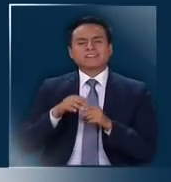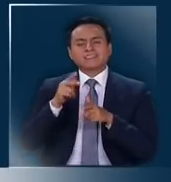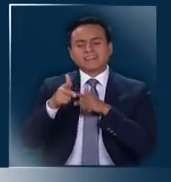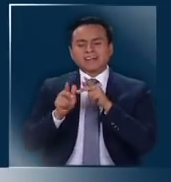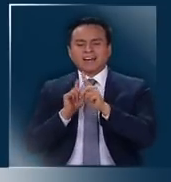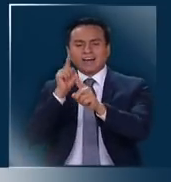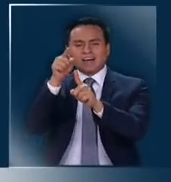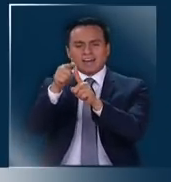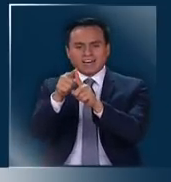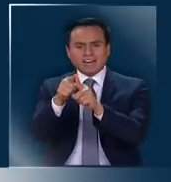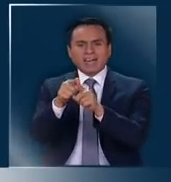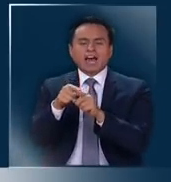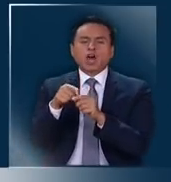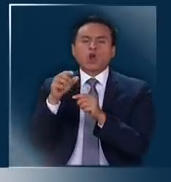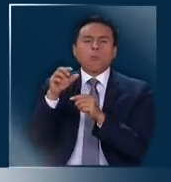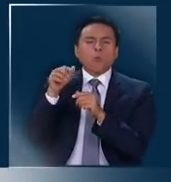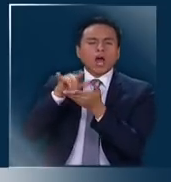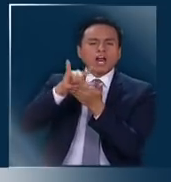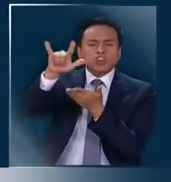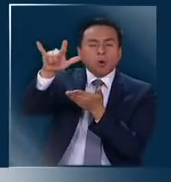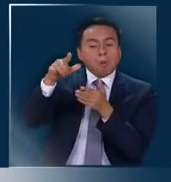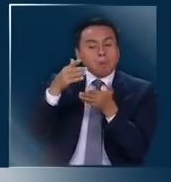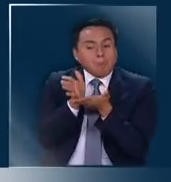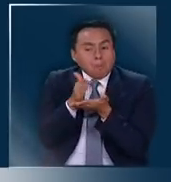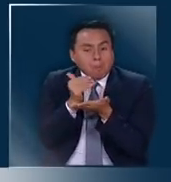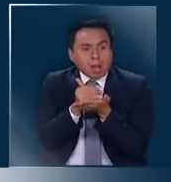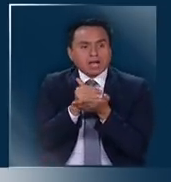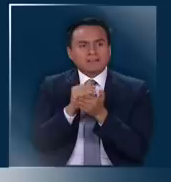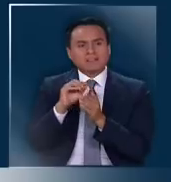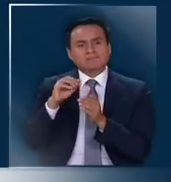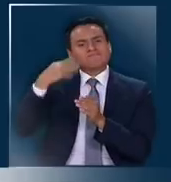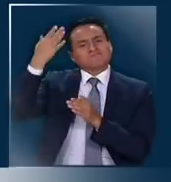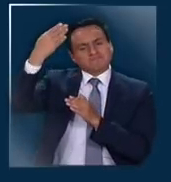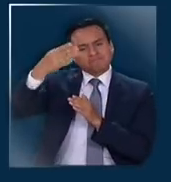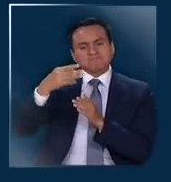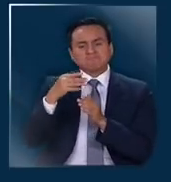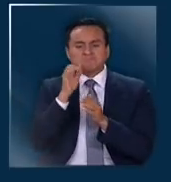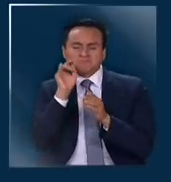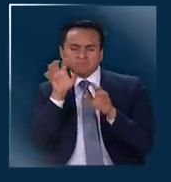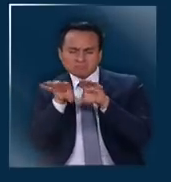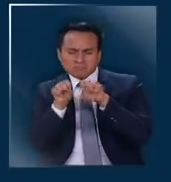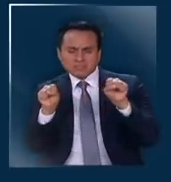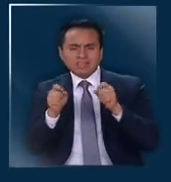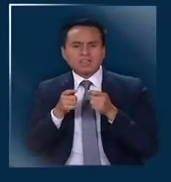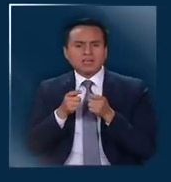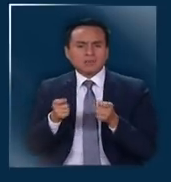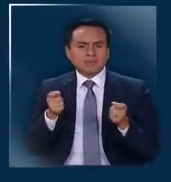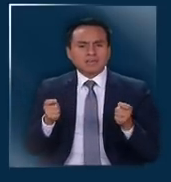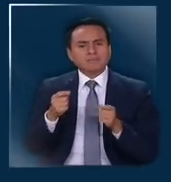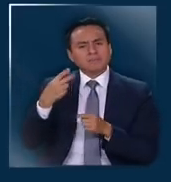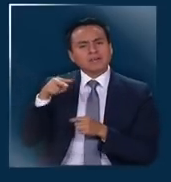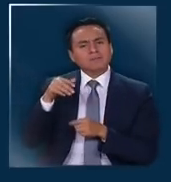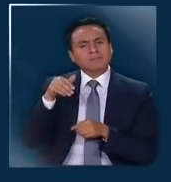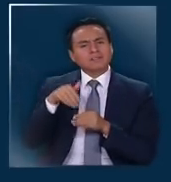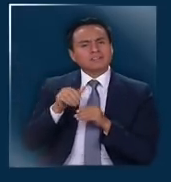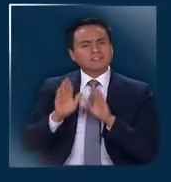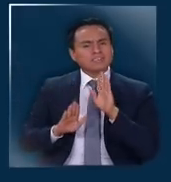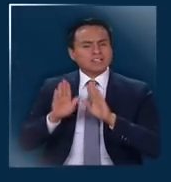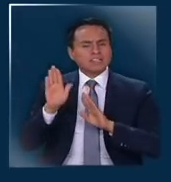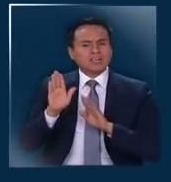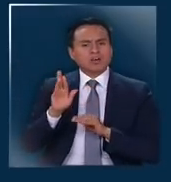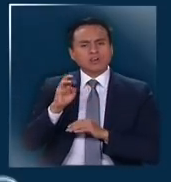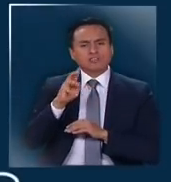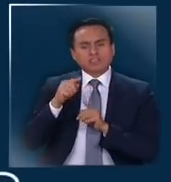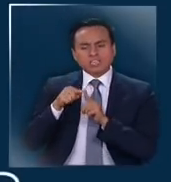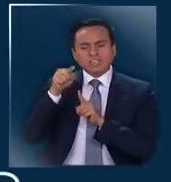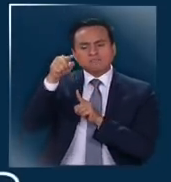aeropuerto aparece como parte del plan de transporte del tercer milenio comprometido en la campaña presidencial en un horizonte